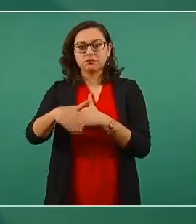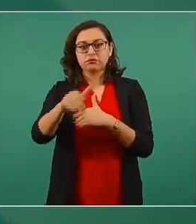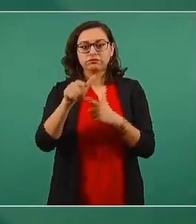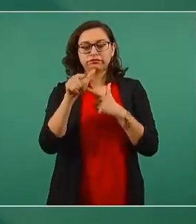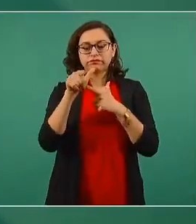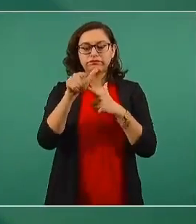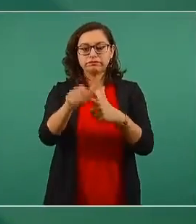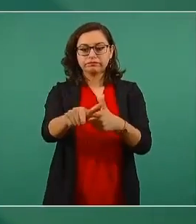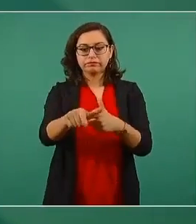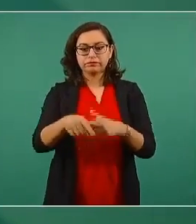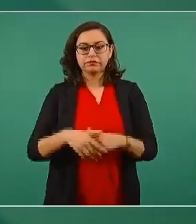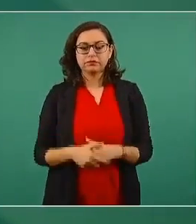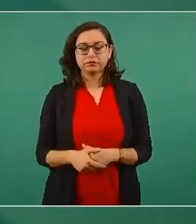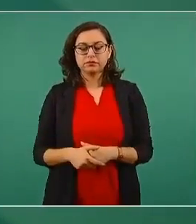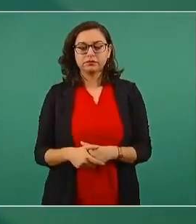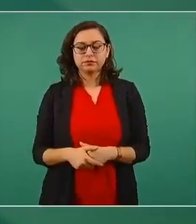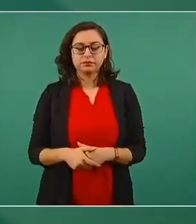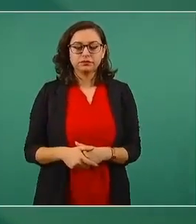una